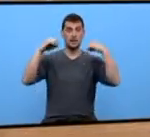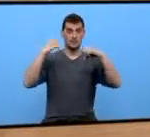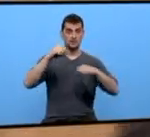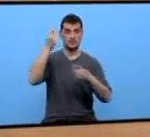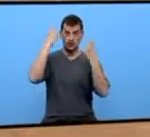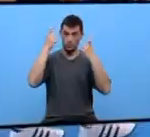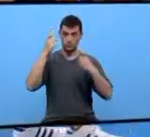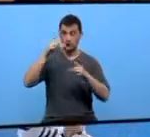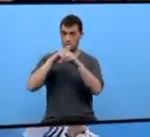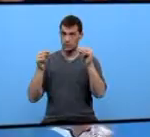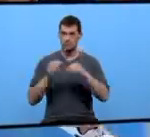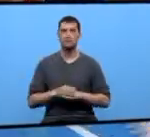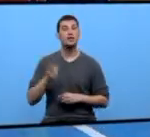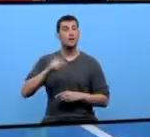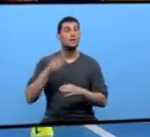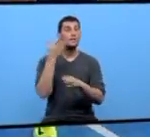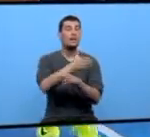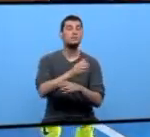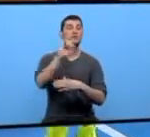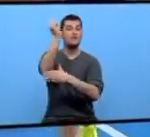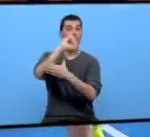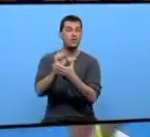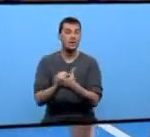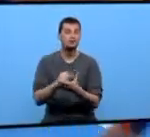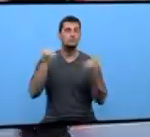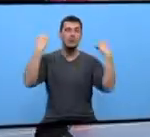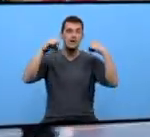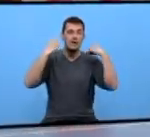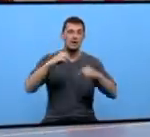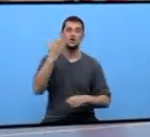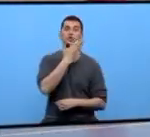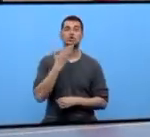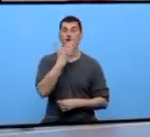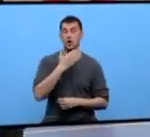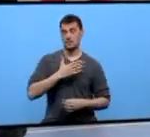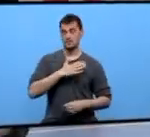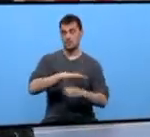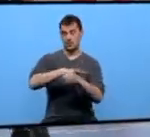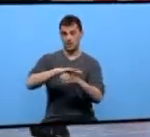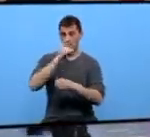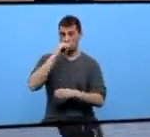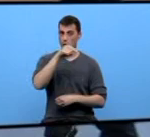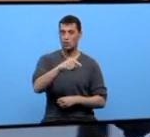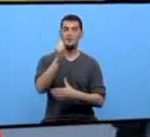Acudimos a un dos adestramentos dos nenos que practican o deporte da canastra nas escolas provinciais do baloncesto.